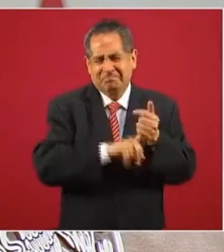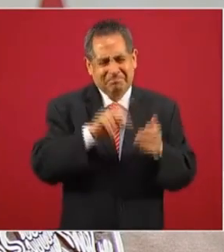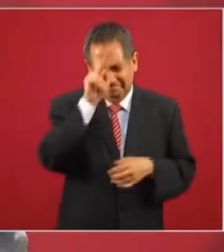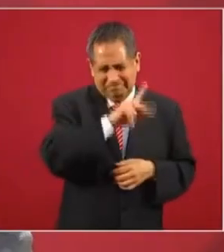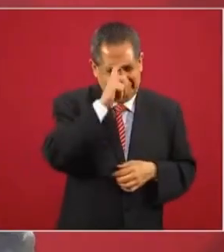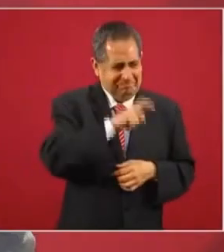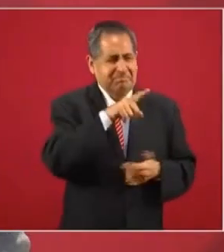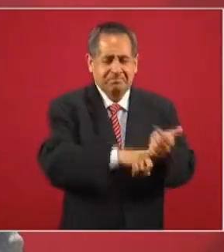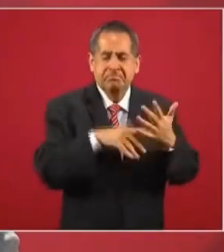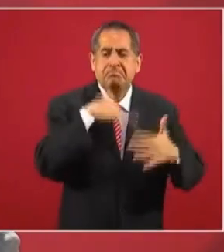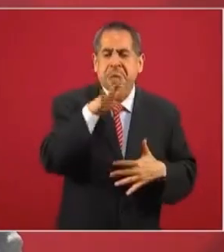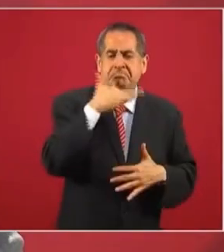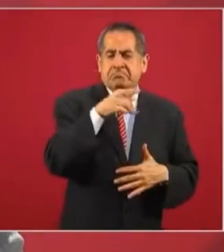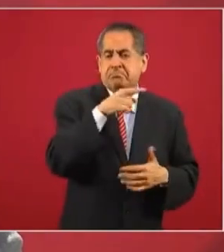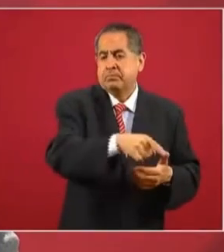Va a ayudar muchísimo.